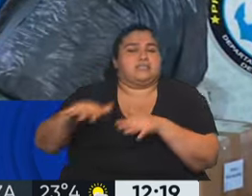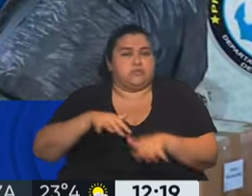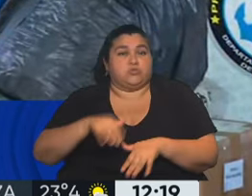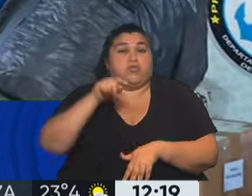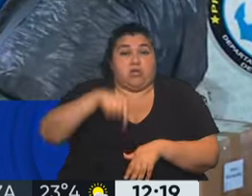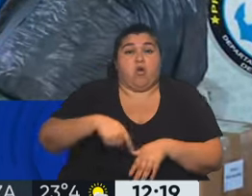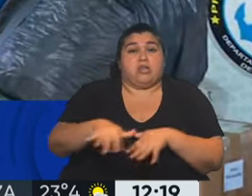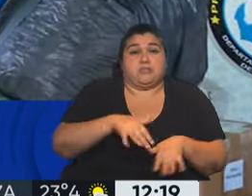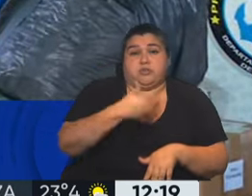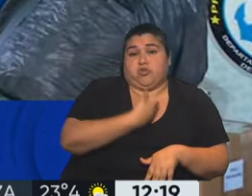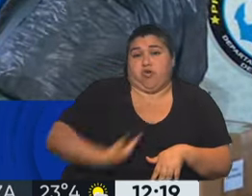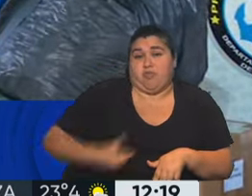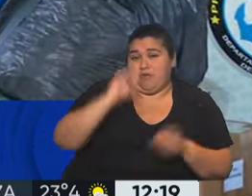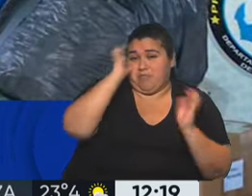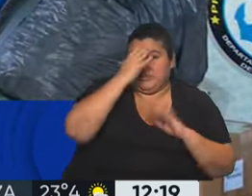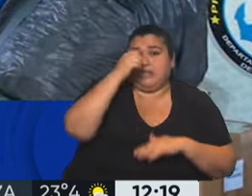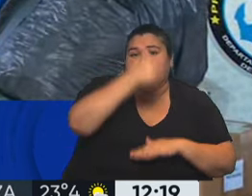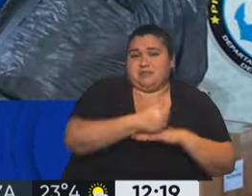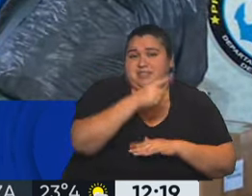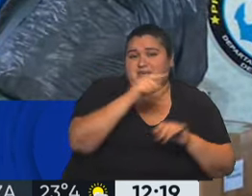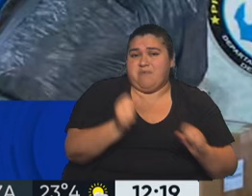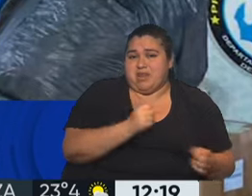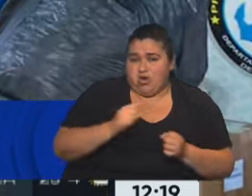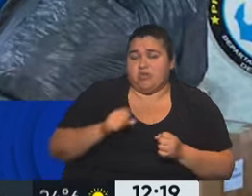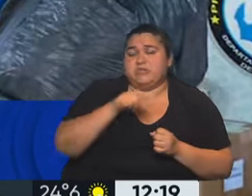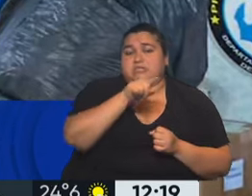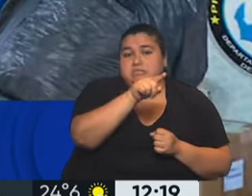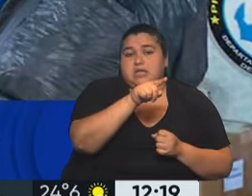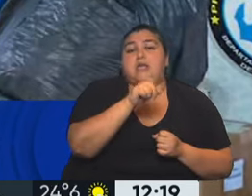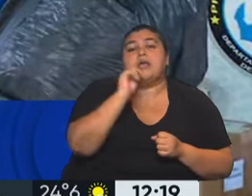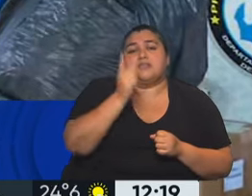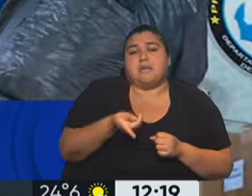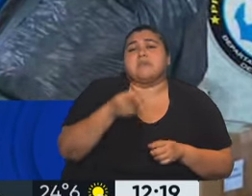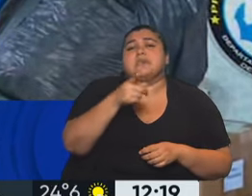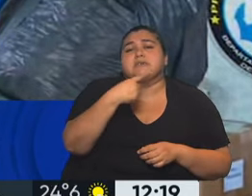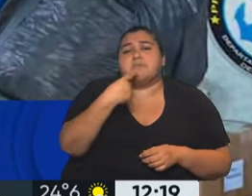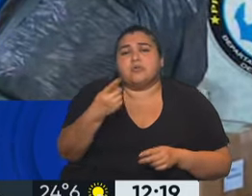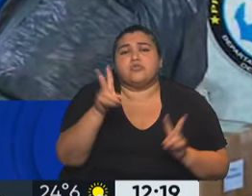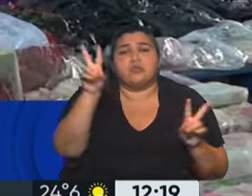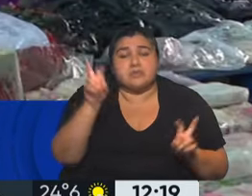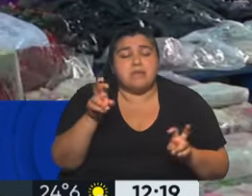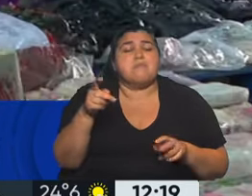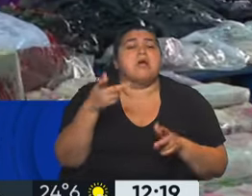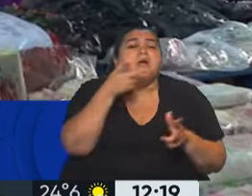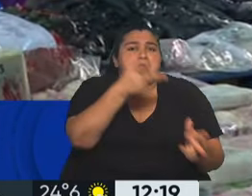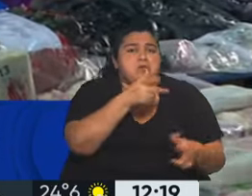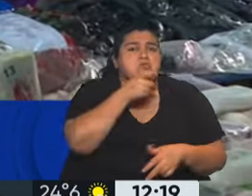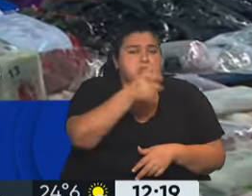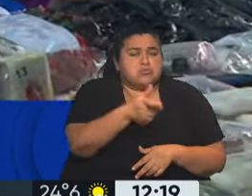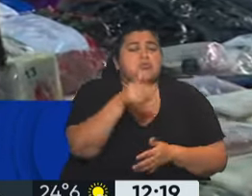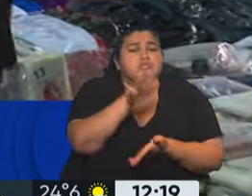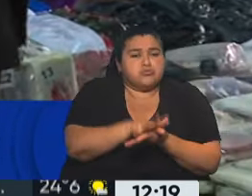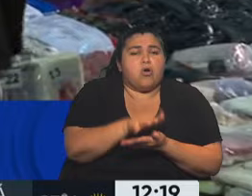presidente de la República, Javier Milei, allí en la ciudad de Bariloche, en la Patagonia Argentina, y se le ha preguntado también y se ha expresado en relación